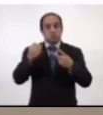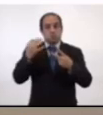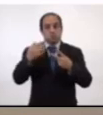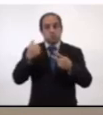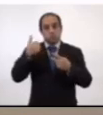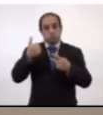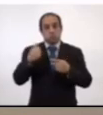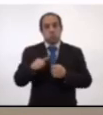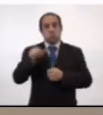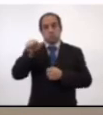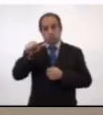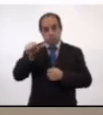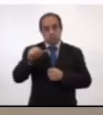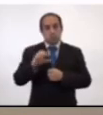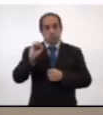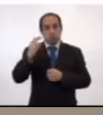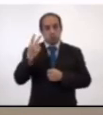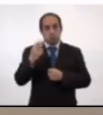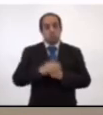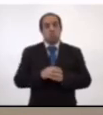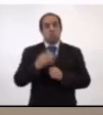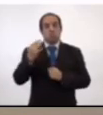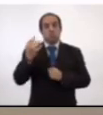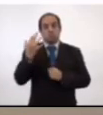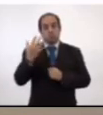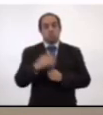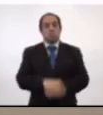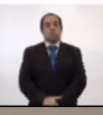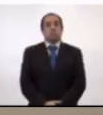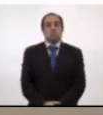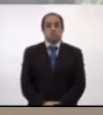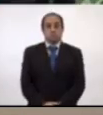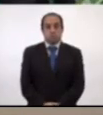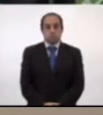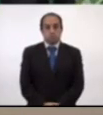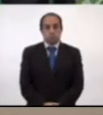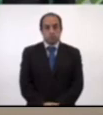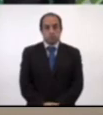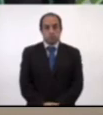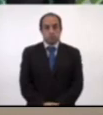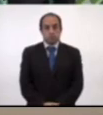55 56 16 02 55.